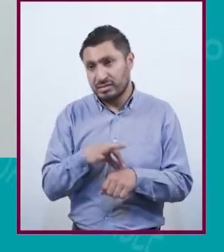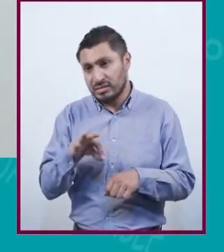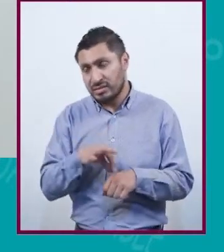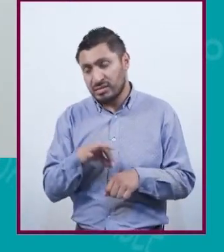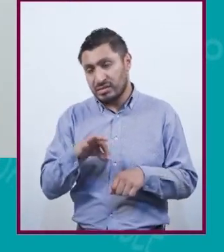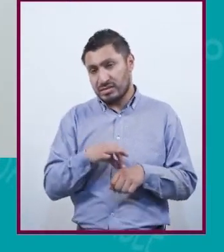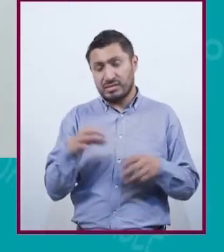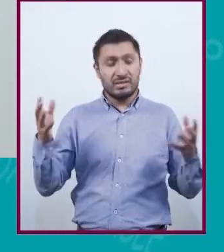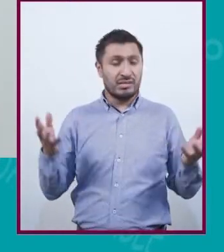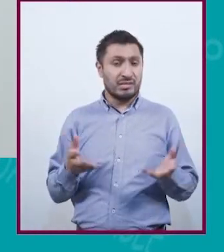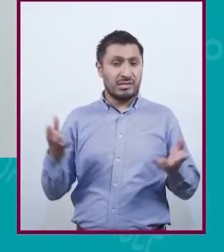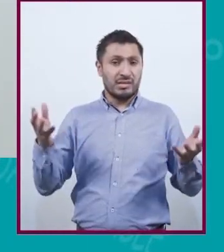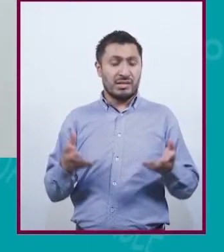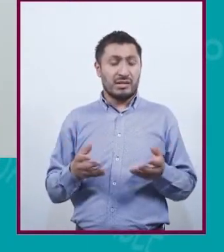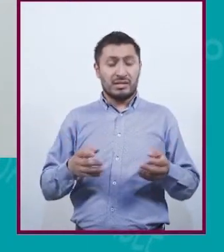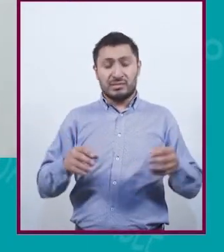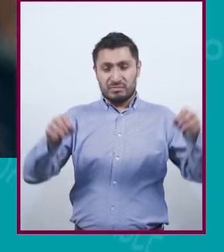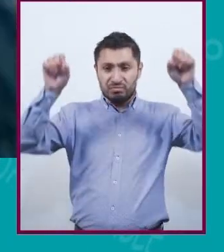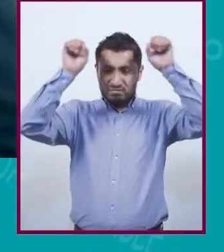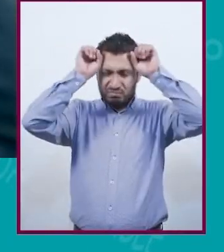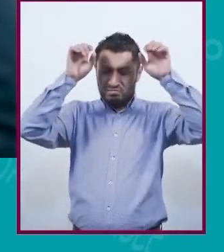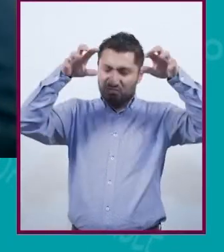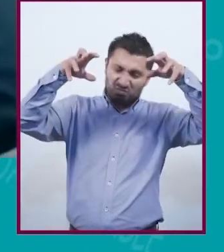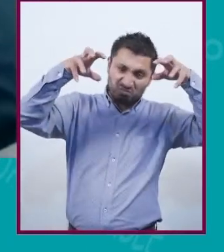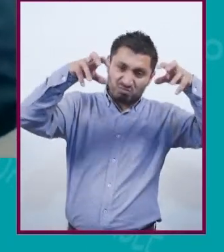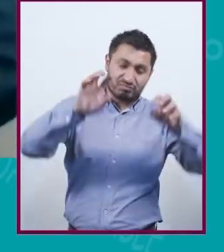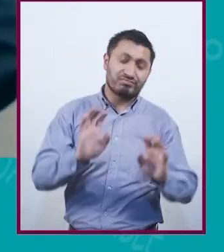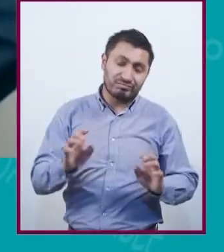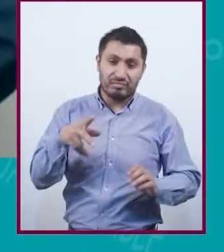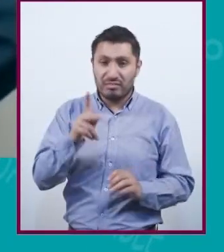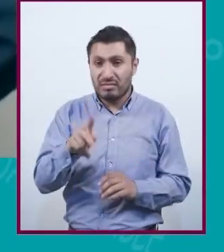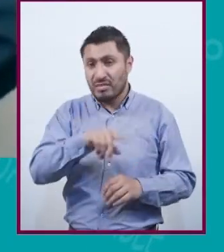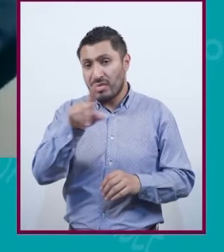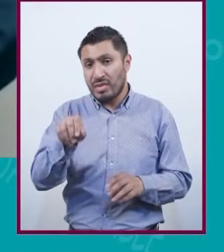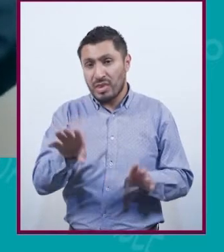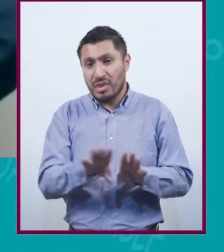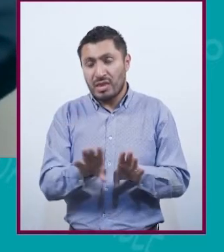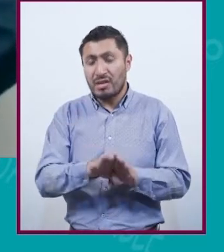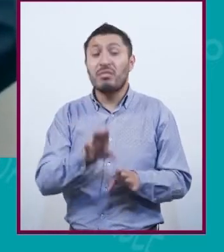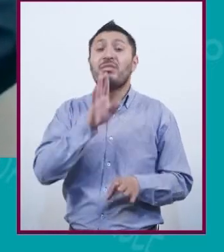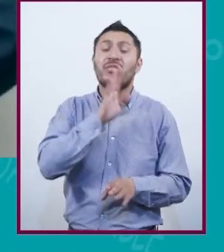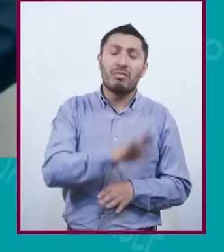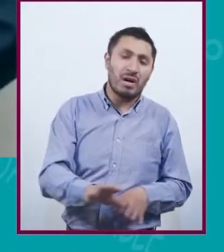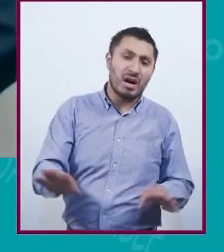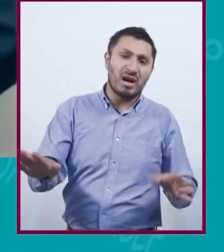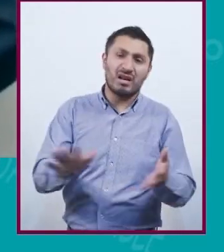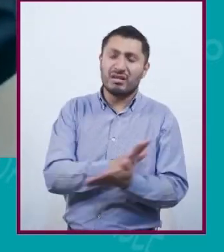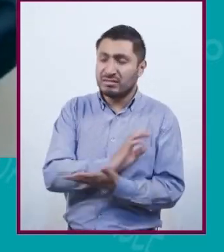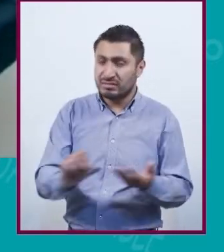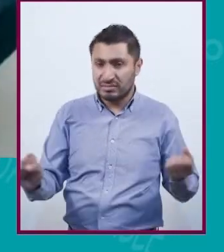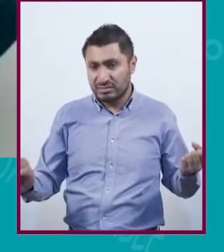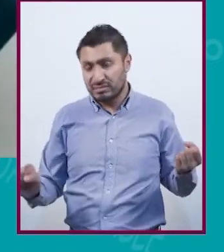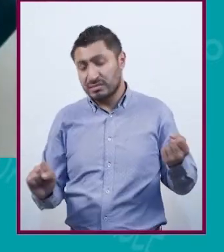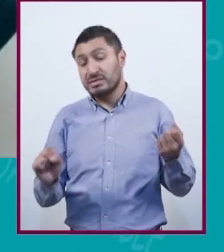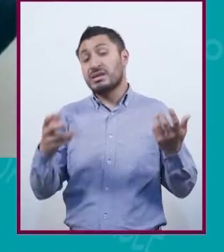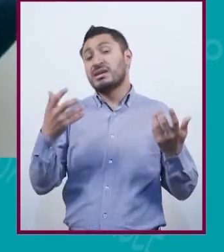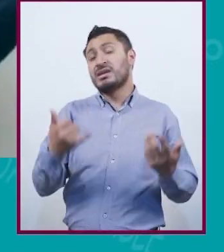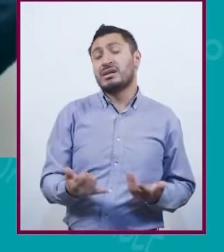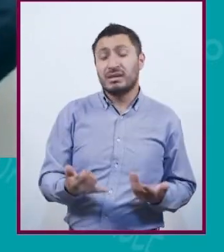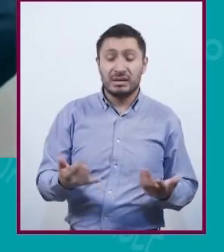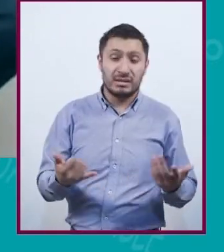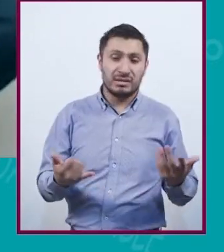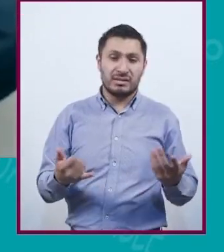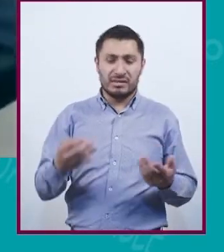pues el médico crea el monstruo, digamos, pero al final pues termina mal, ¿no? En